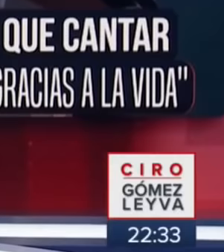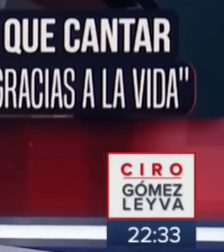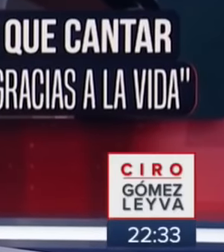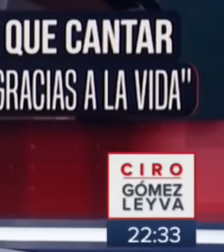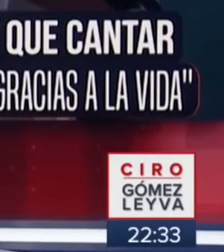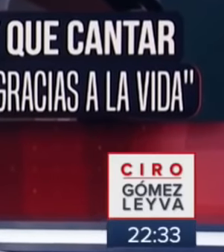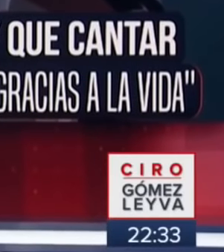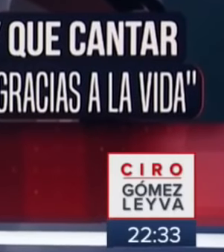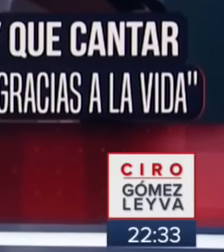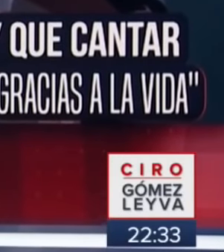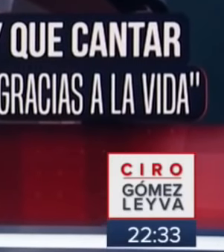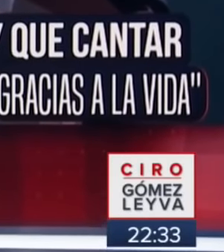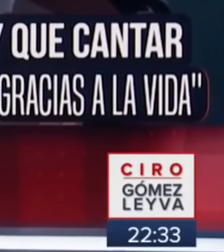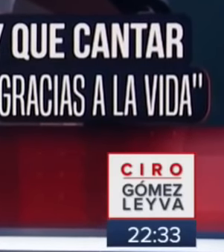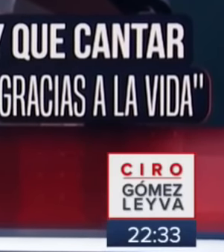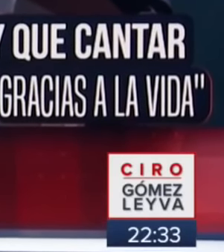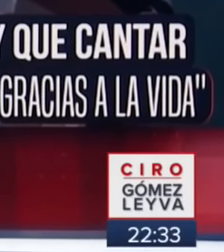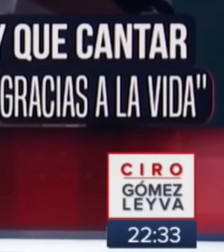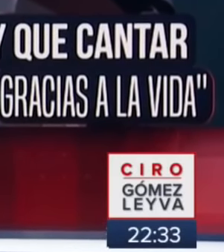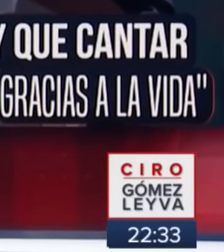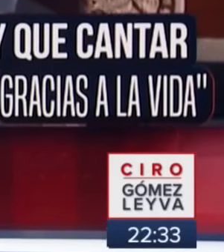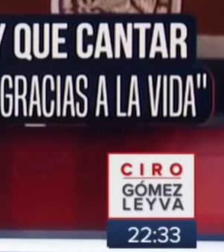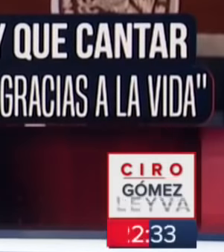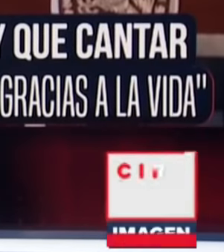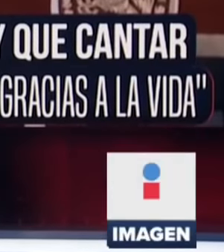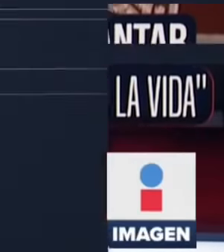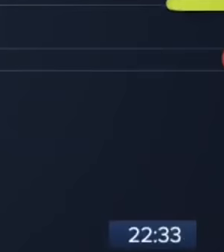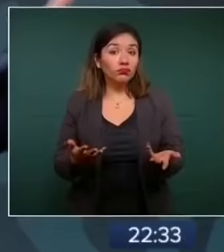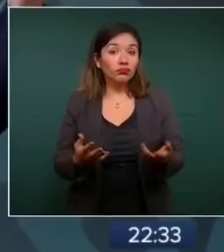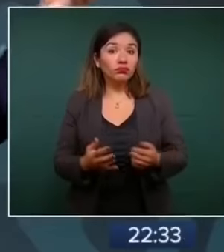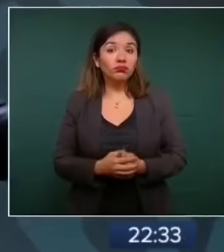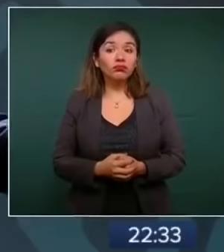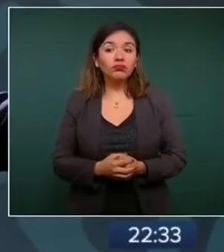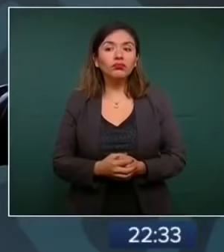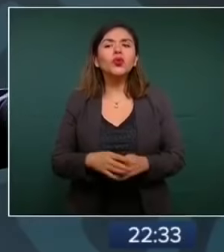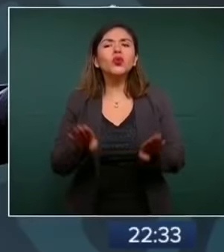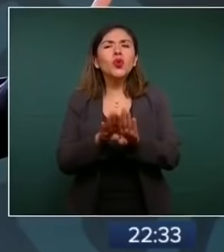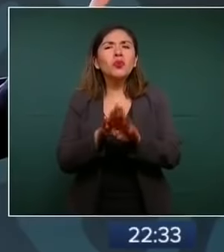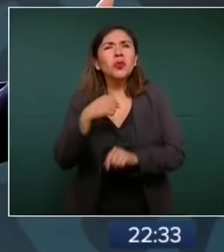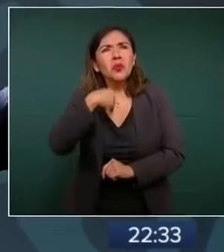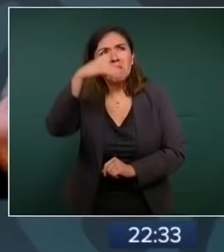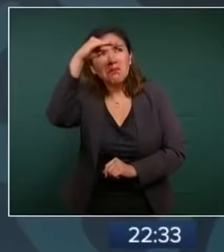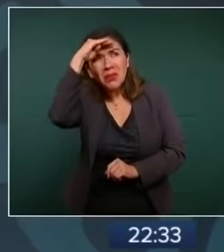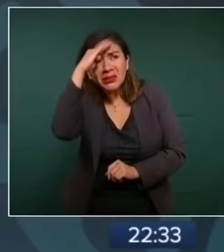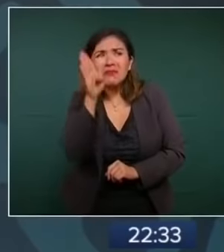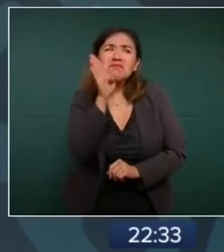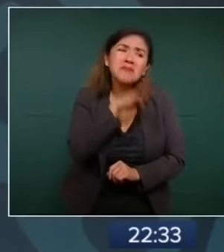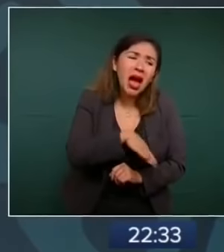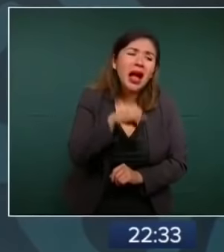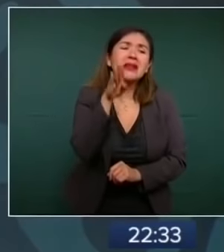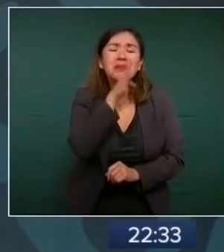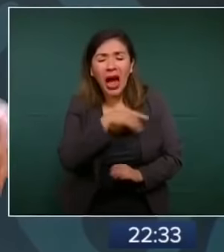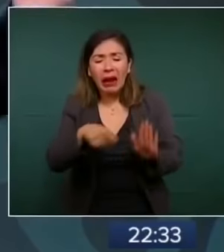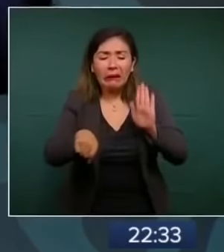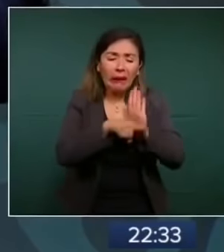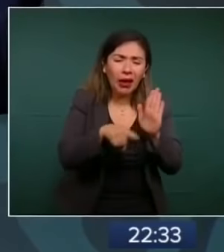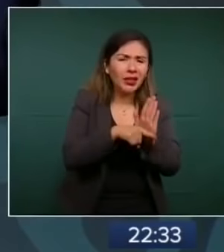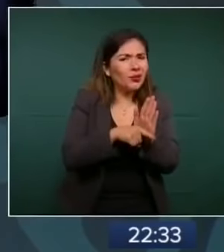darle gracias a la vida. ¿Cómo voy a estar pesimista?